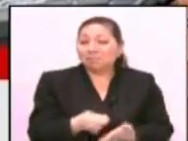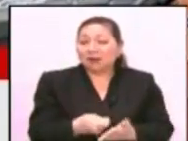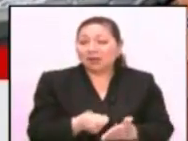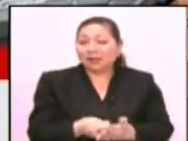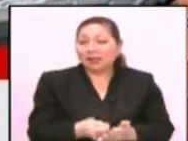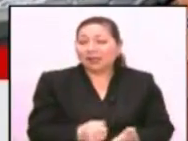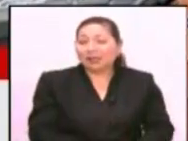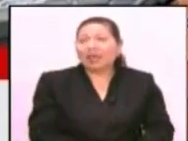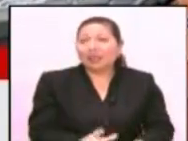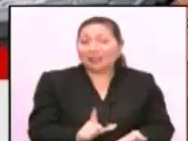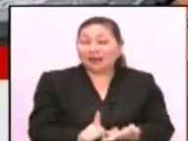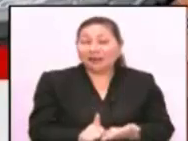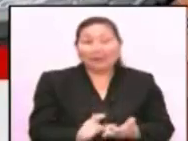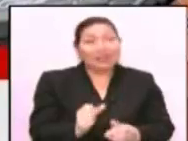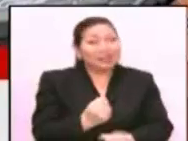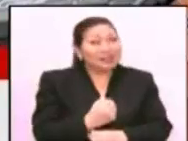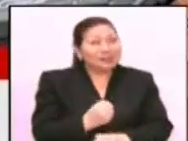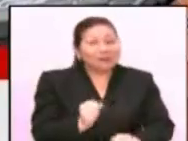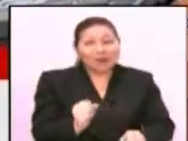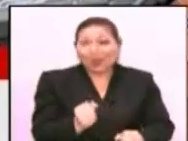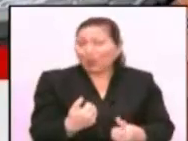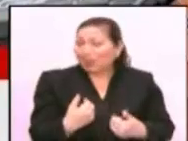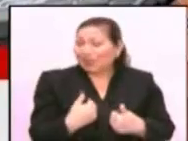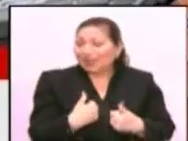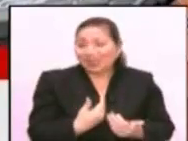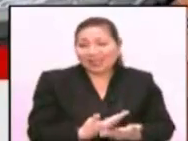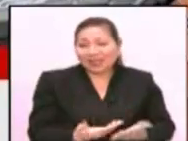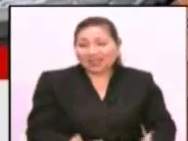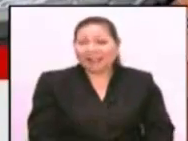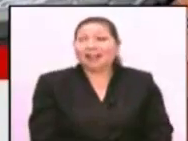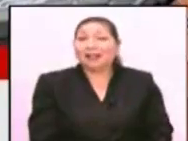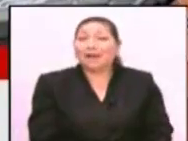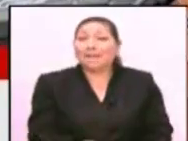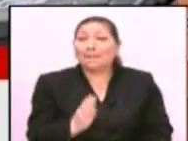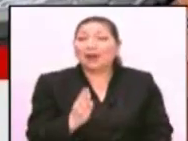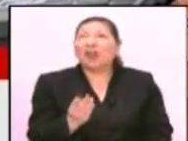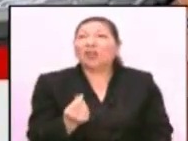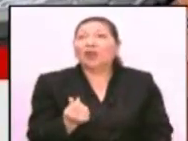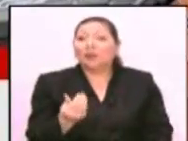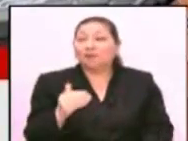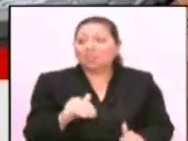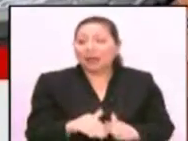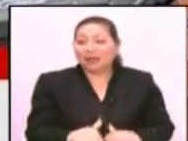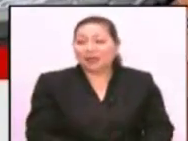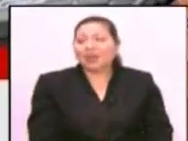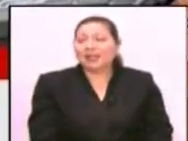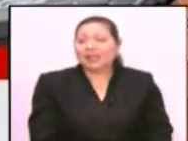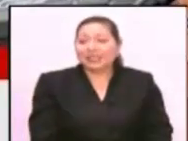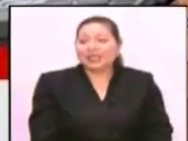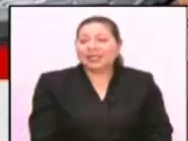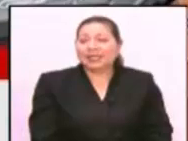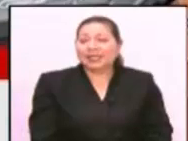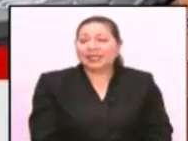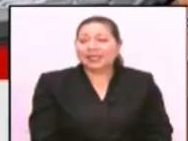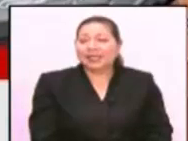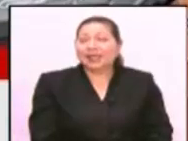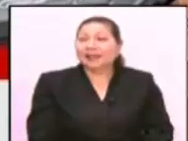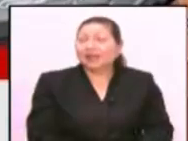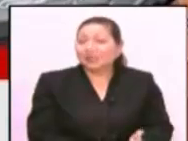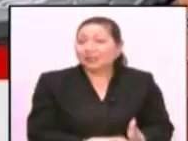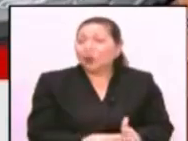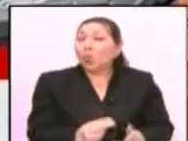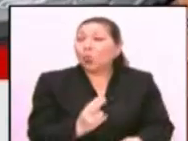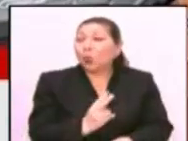un penal desde Lima es imposible, no tiene ninguno una cuenta bancaria donde hacer un depósito, ¿no es cierto? Lo que significa el